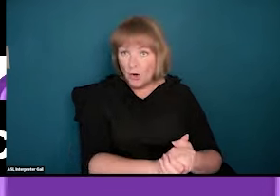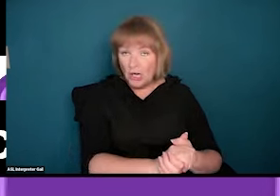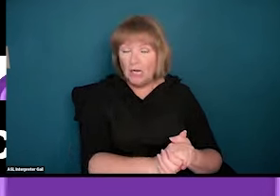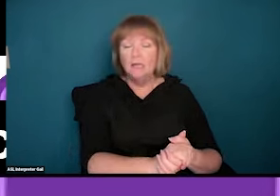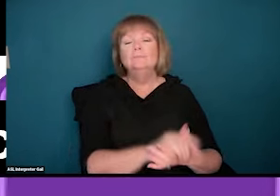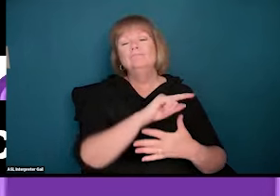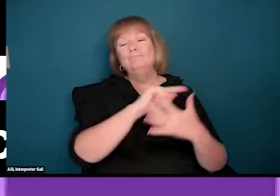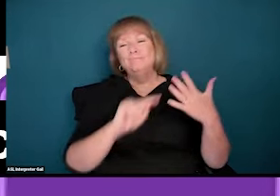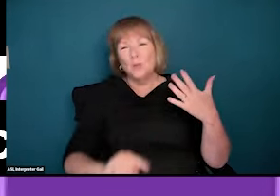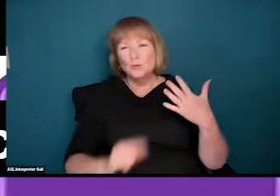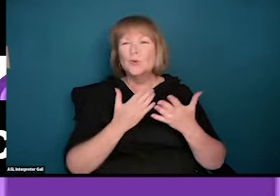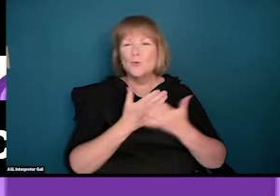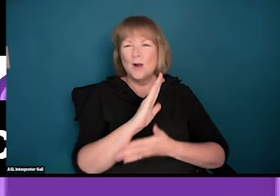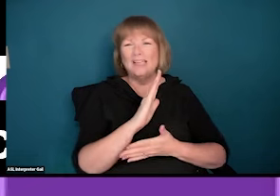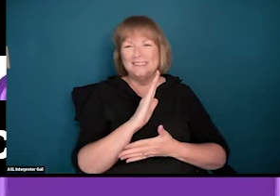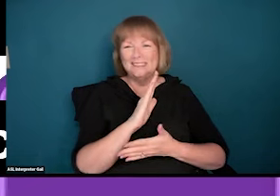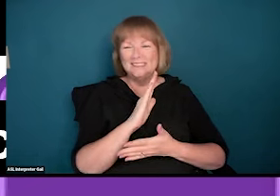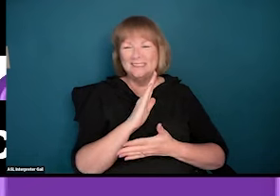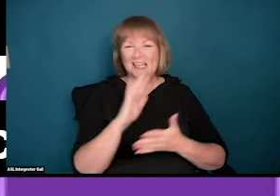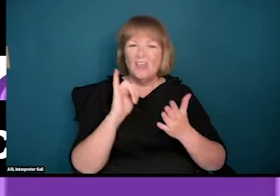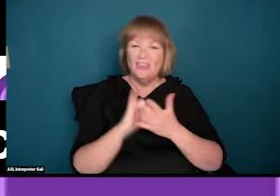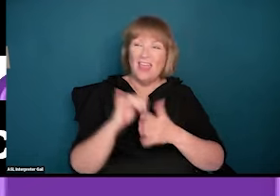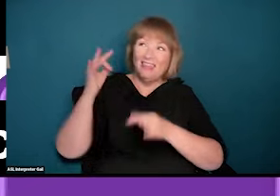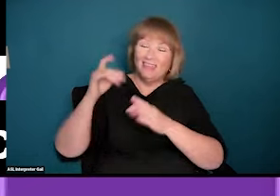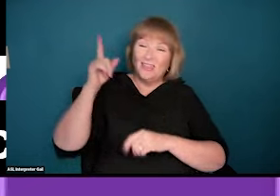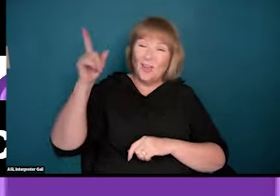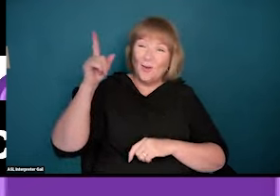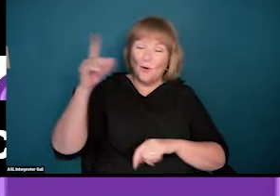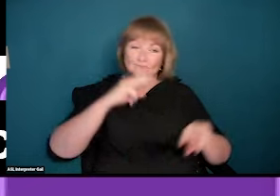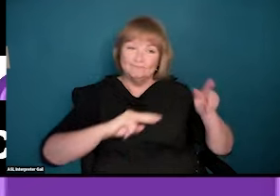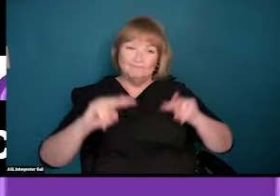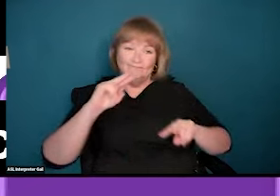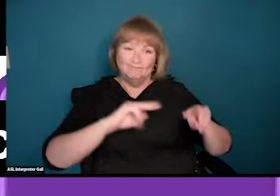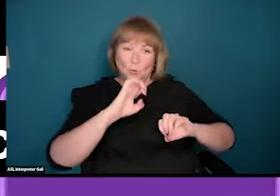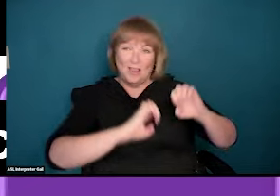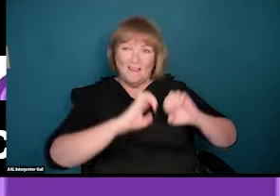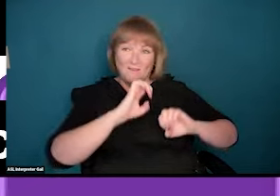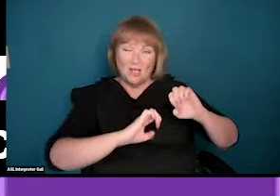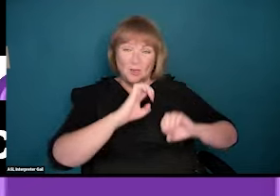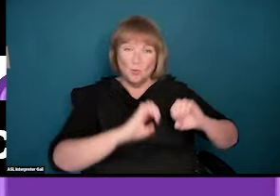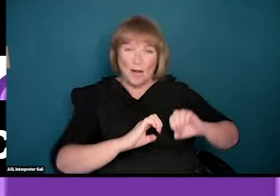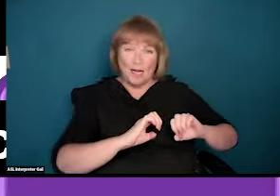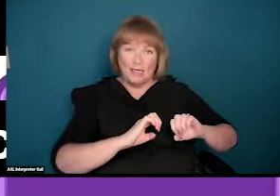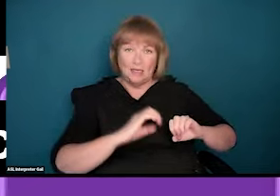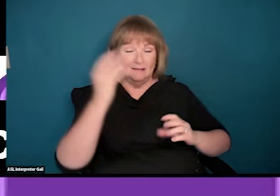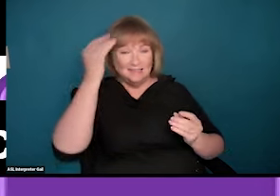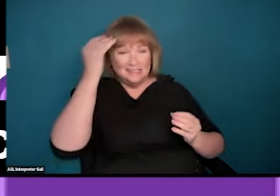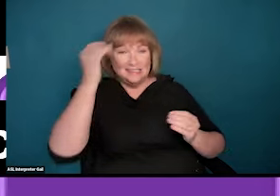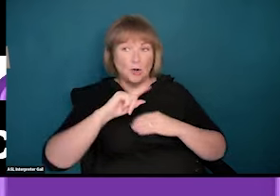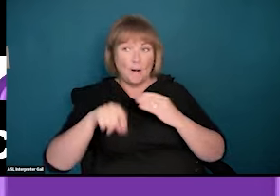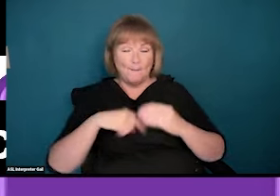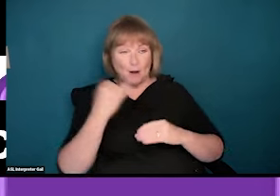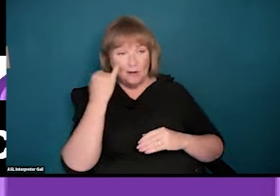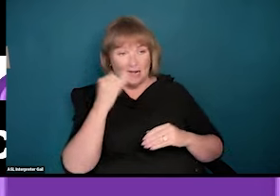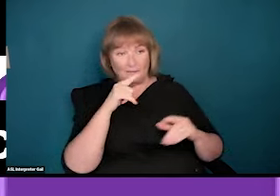También tiene que determinar si él es capaz de casarse o no casarse, si es capaz de votar o no votar, muchísimas otras